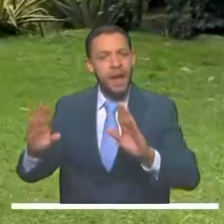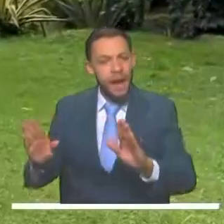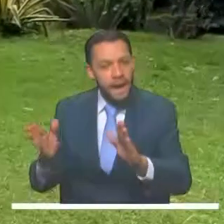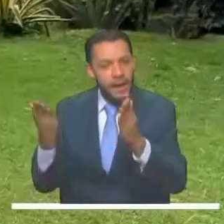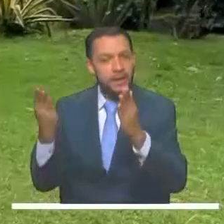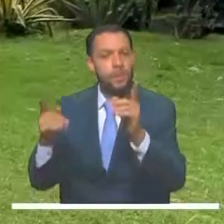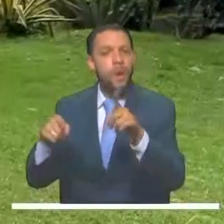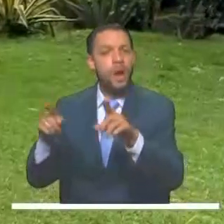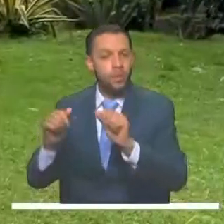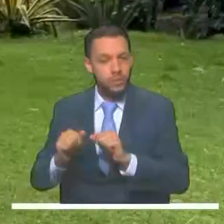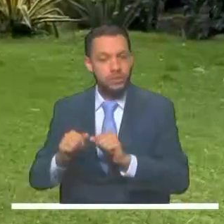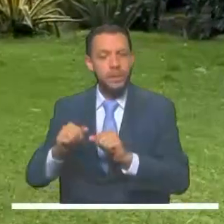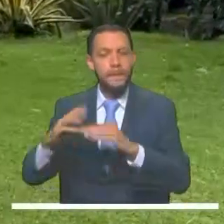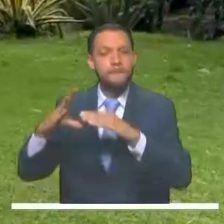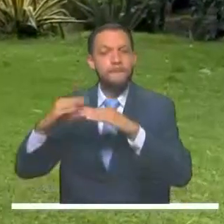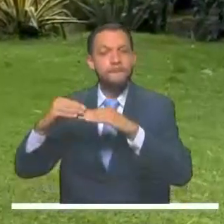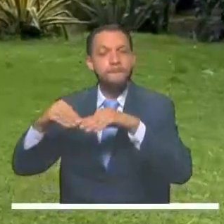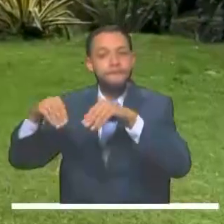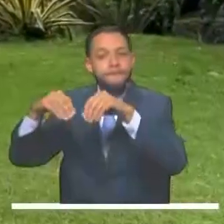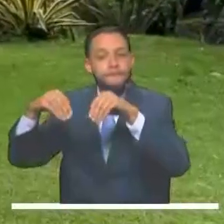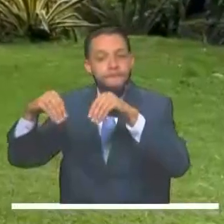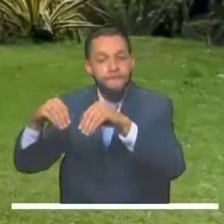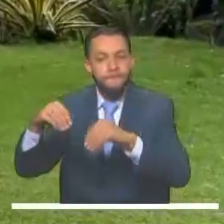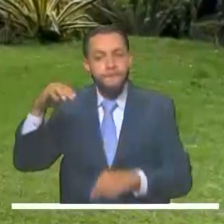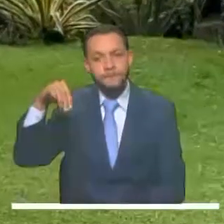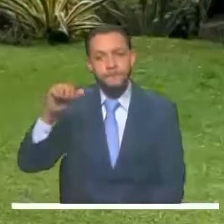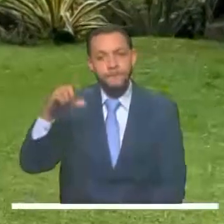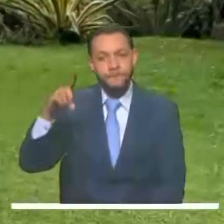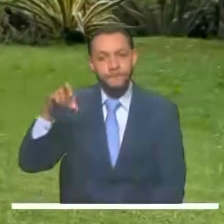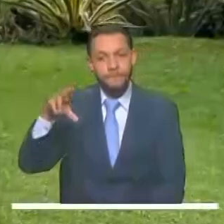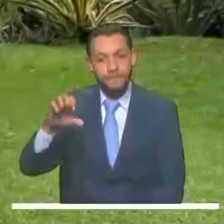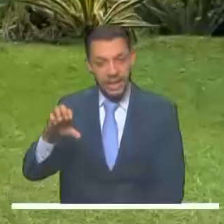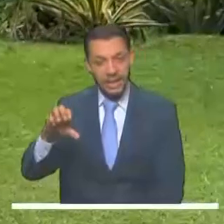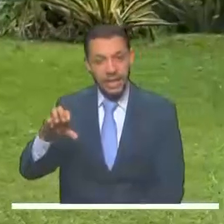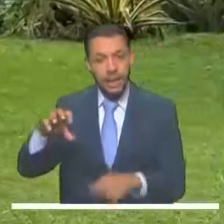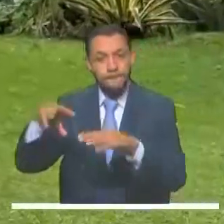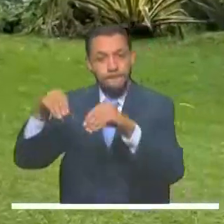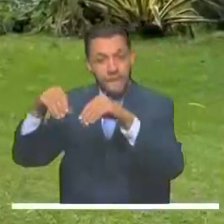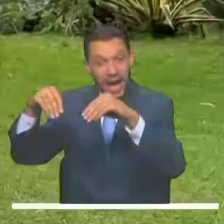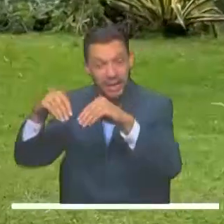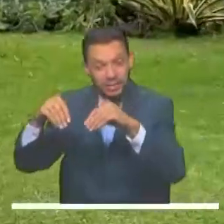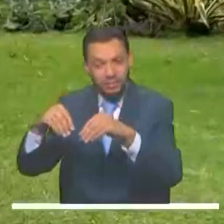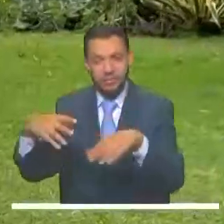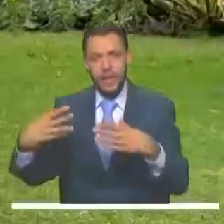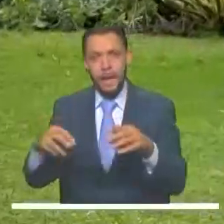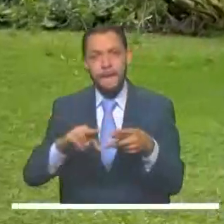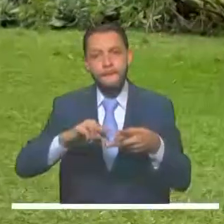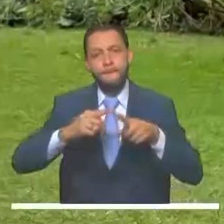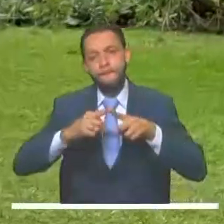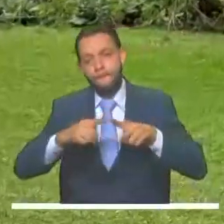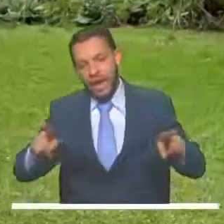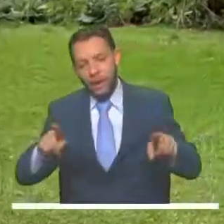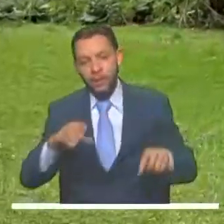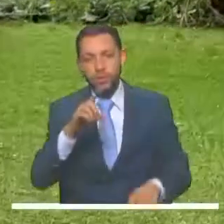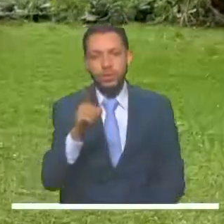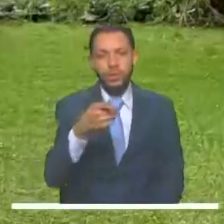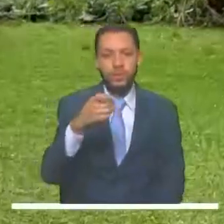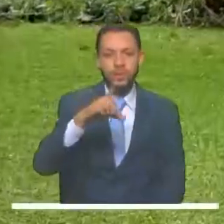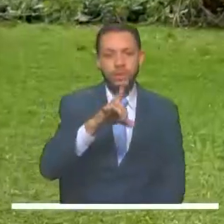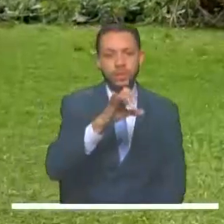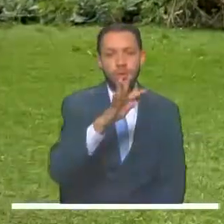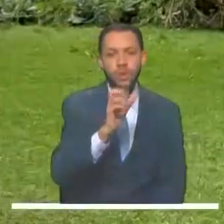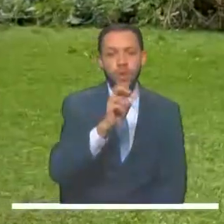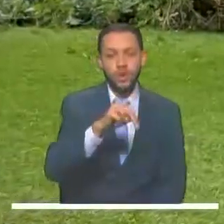porque está fermentada y tiene probióticos pero el gluten de los panes normales nos inflaman